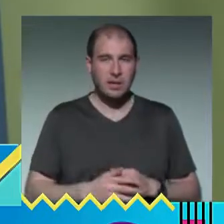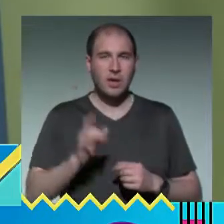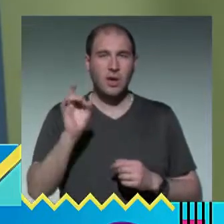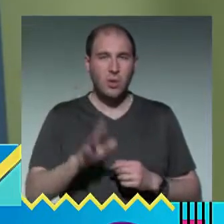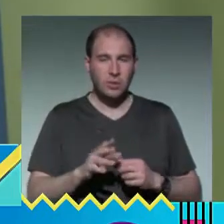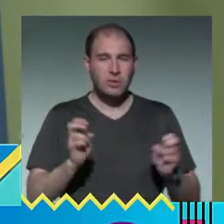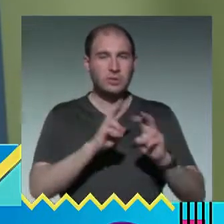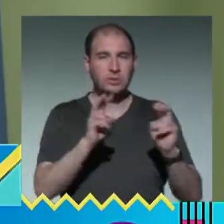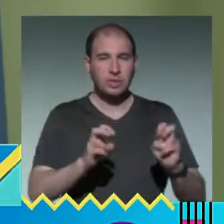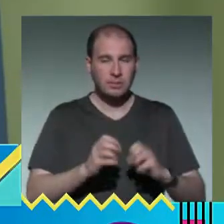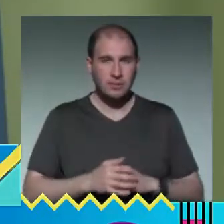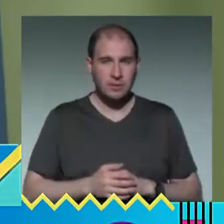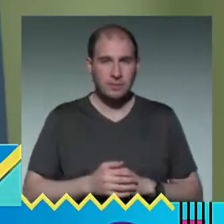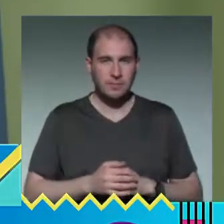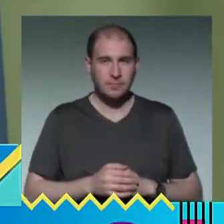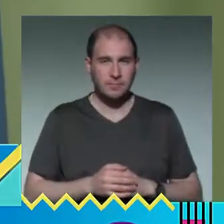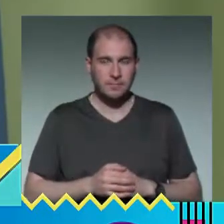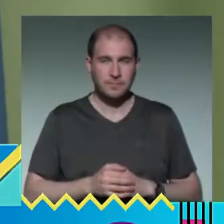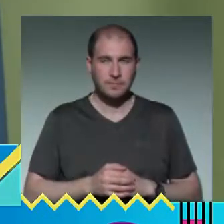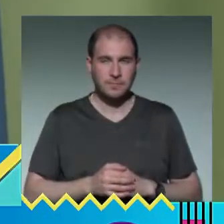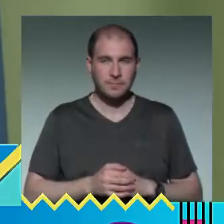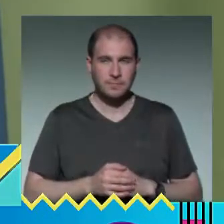solamente por el tema de tipo